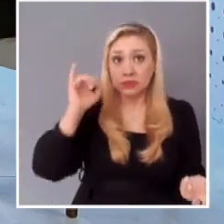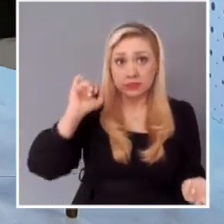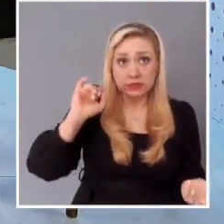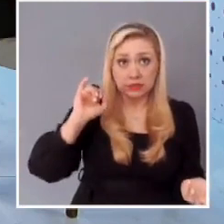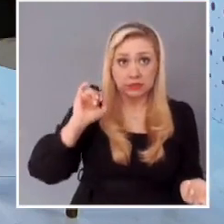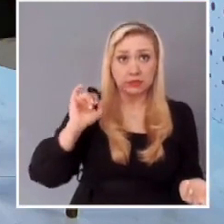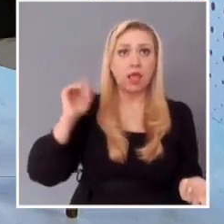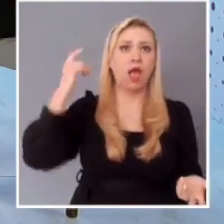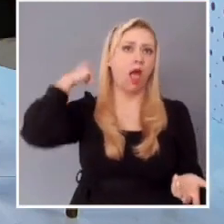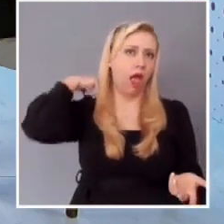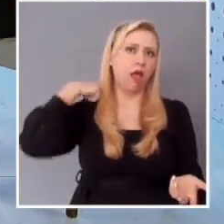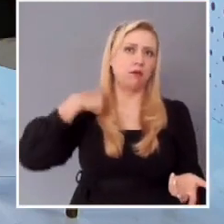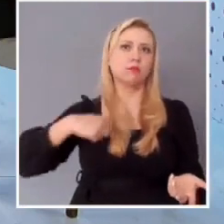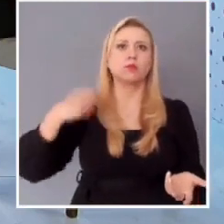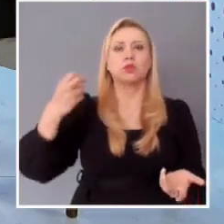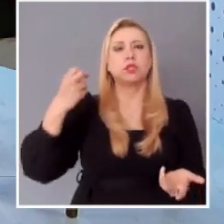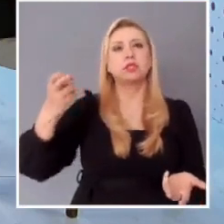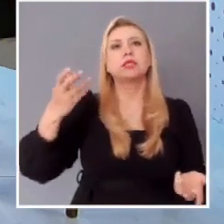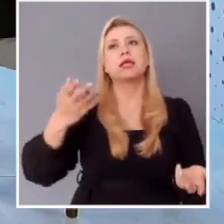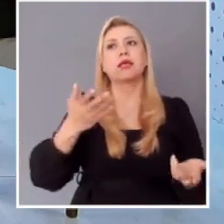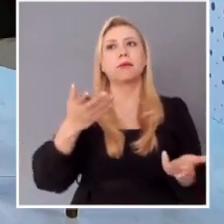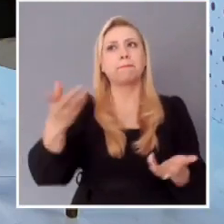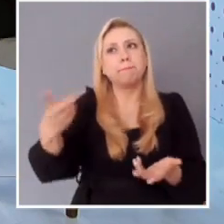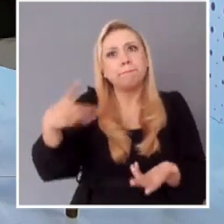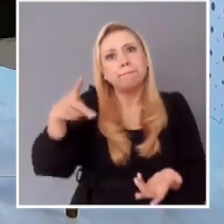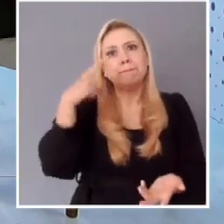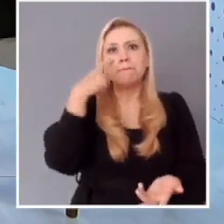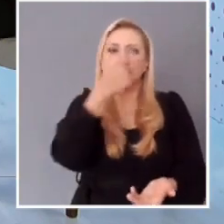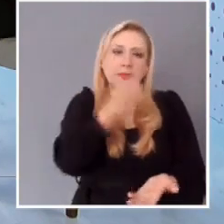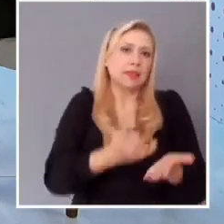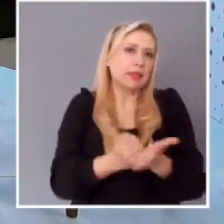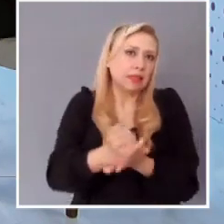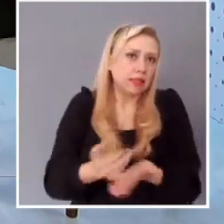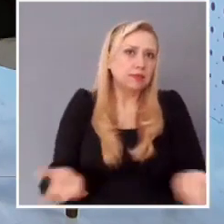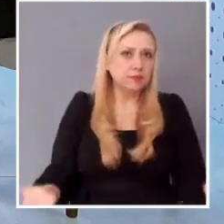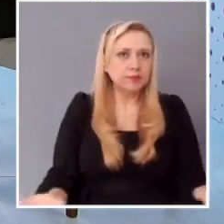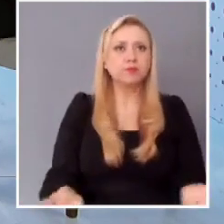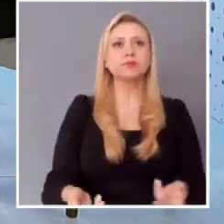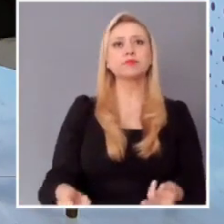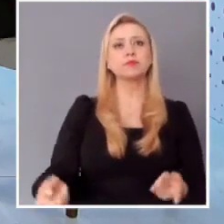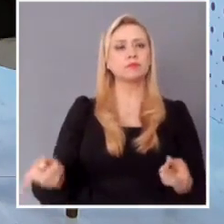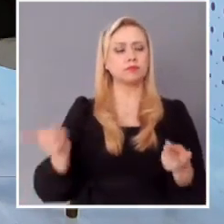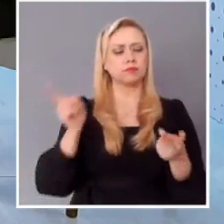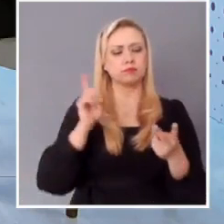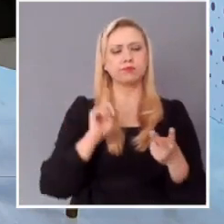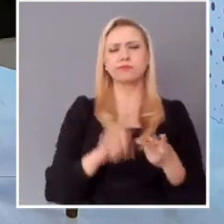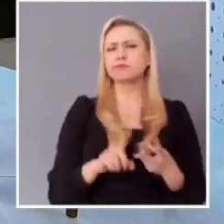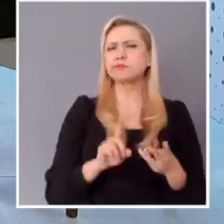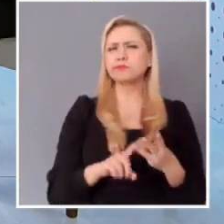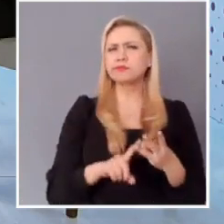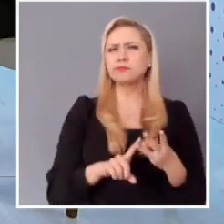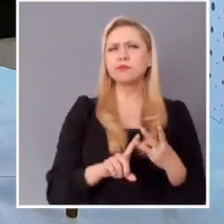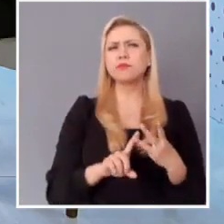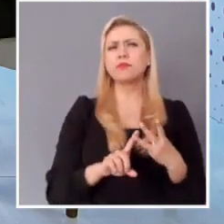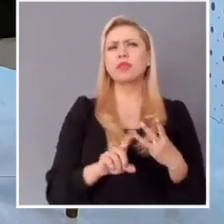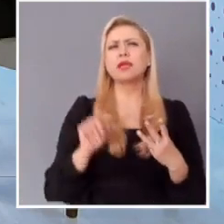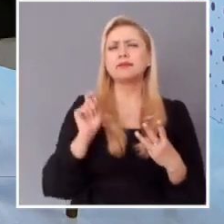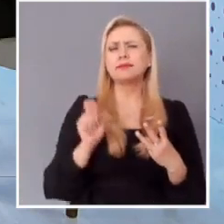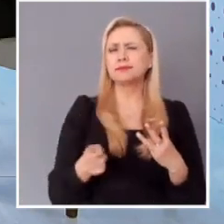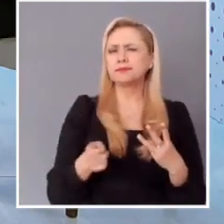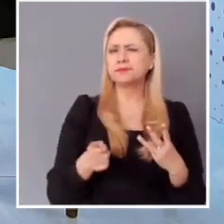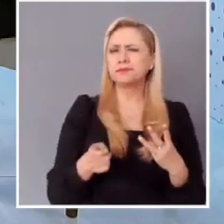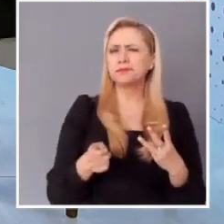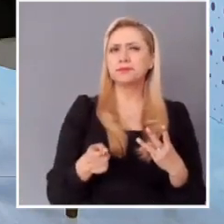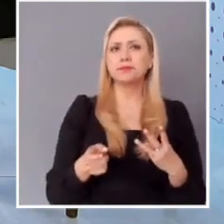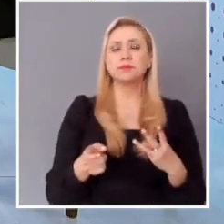decisiones sobre nuestra salud. Otros elementos muy importantes, me parece, es que nos habla